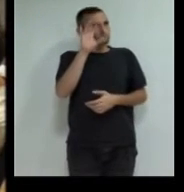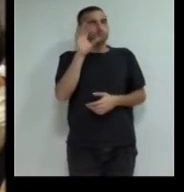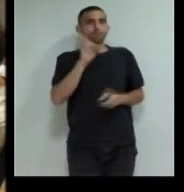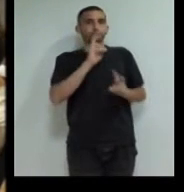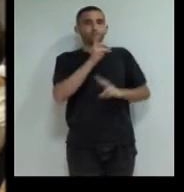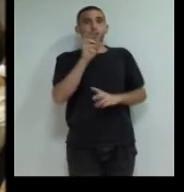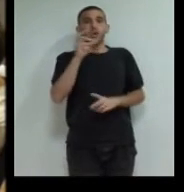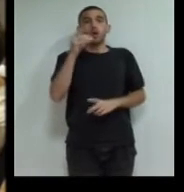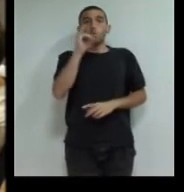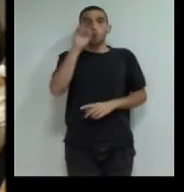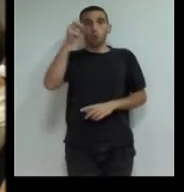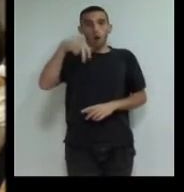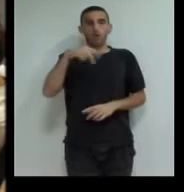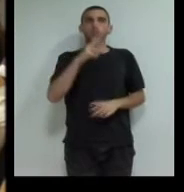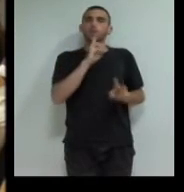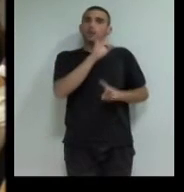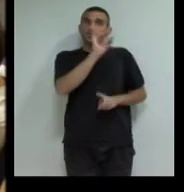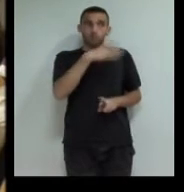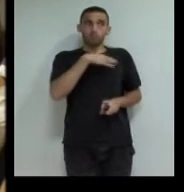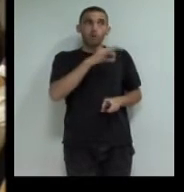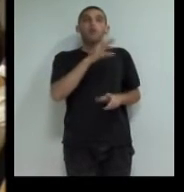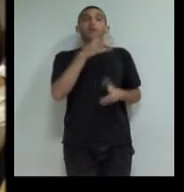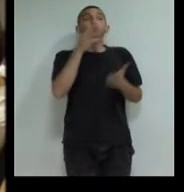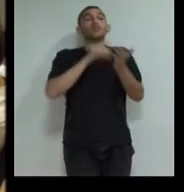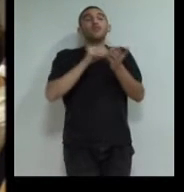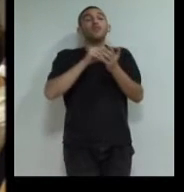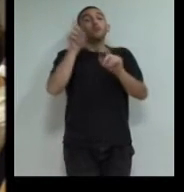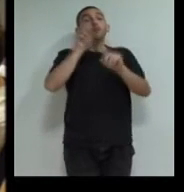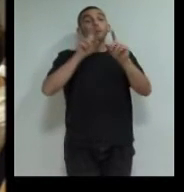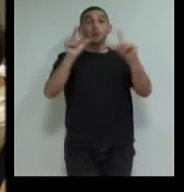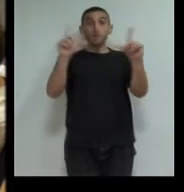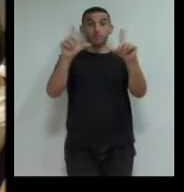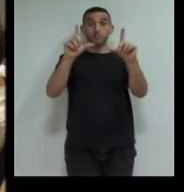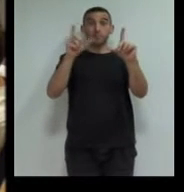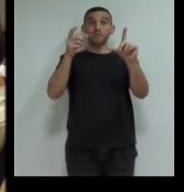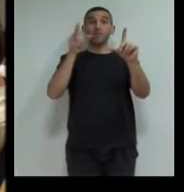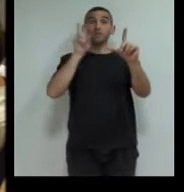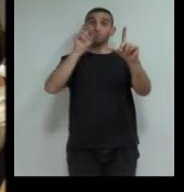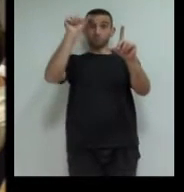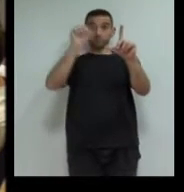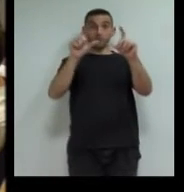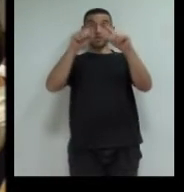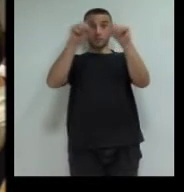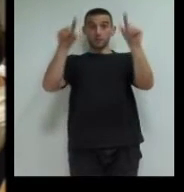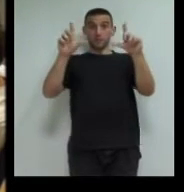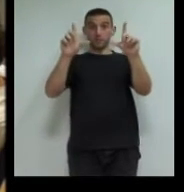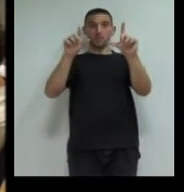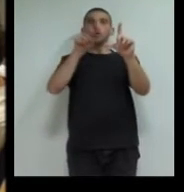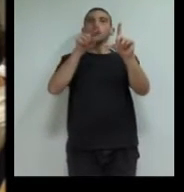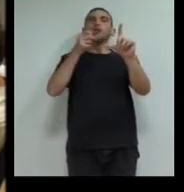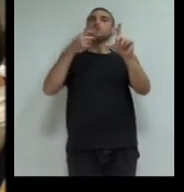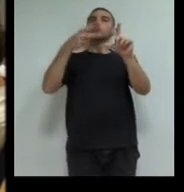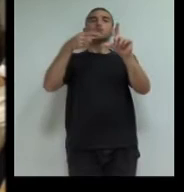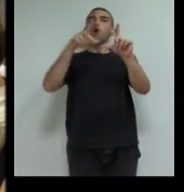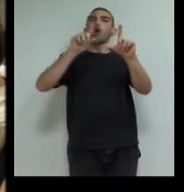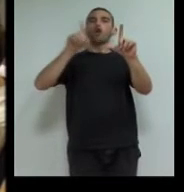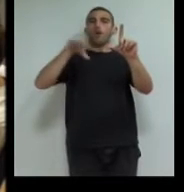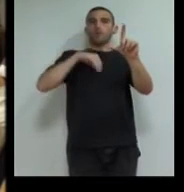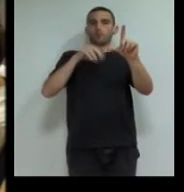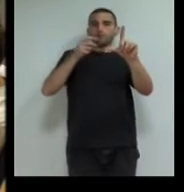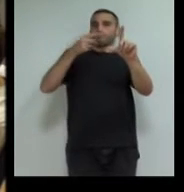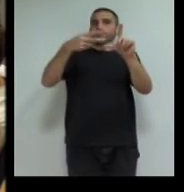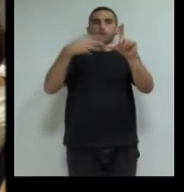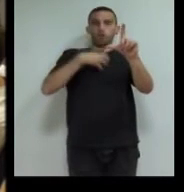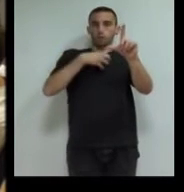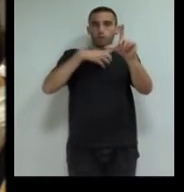tienen. El problema que siempre ponen es que no son capaces de insertarlo en su player, en su reproductor. Entonces, supondría el esfuerzo